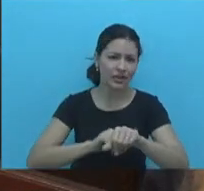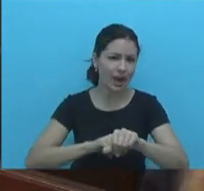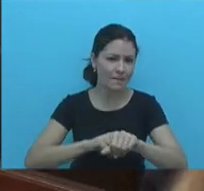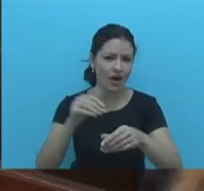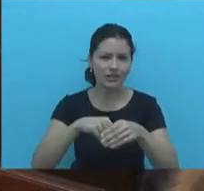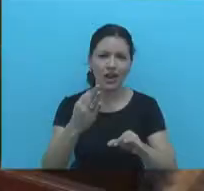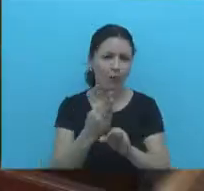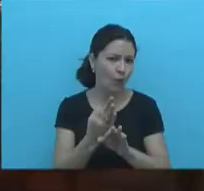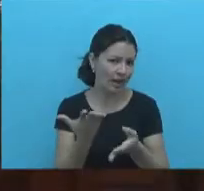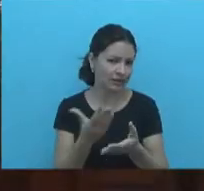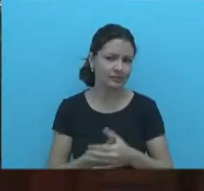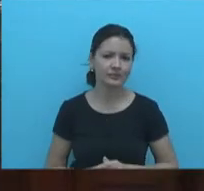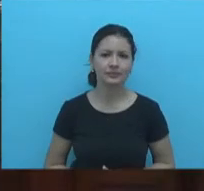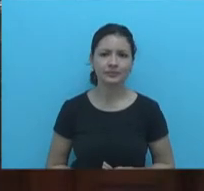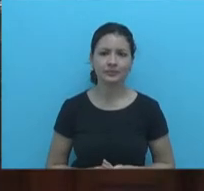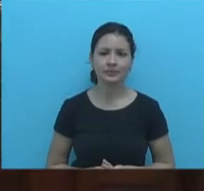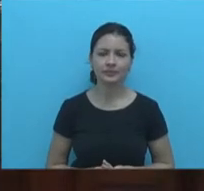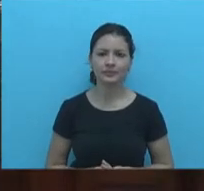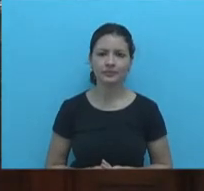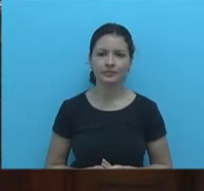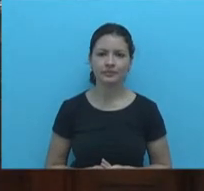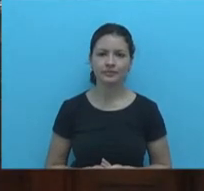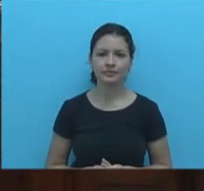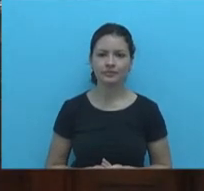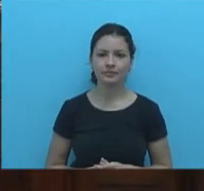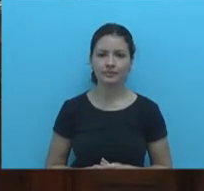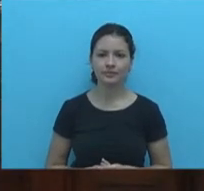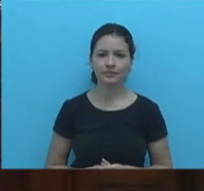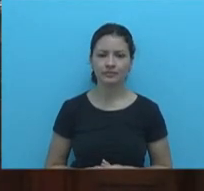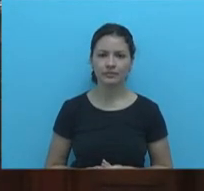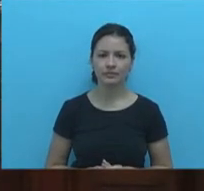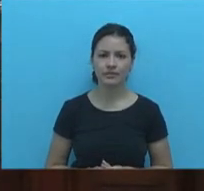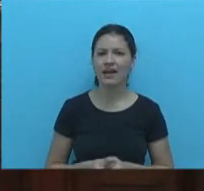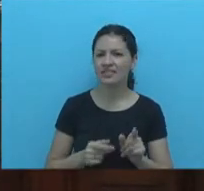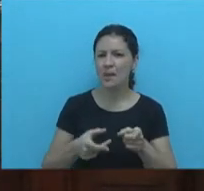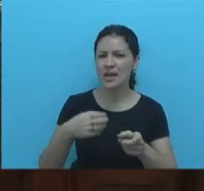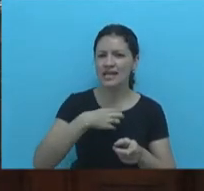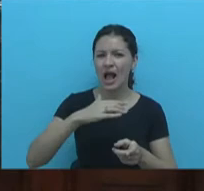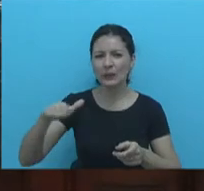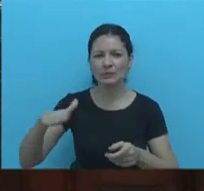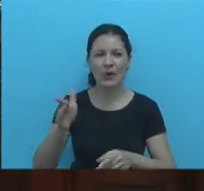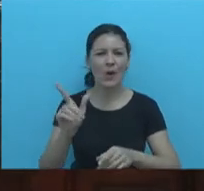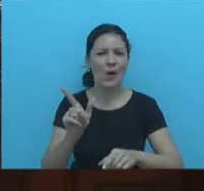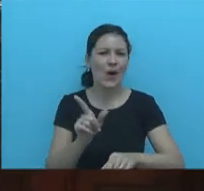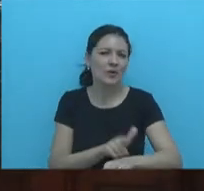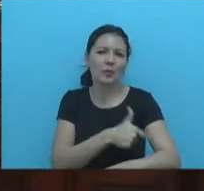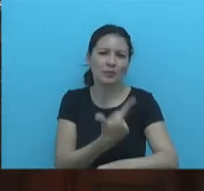Sí. Además, en el ámbito escolar, los alumnos todavía se sienten contenidos porque es a lo que están acostumbrados. Es como